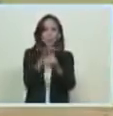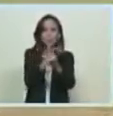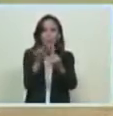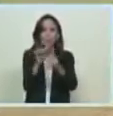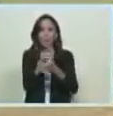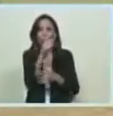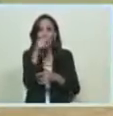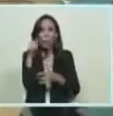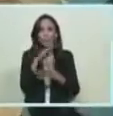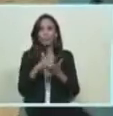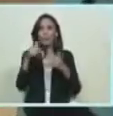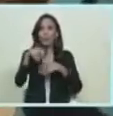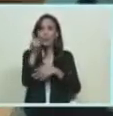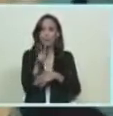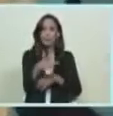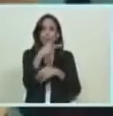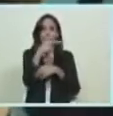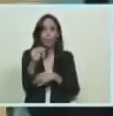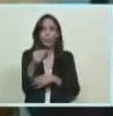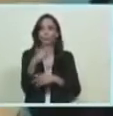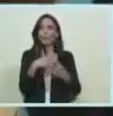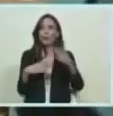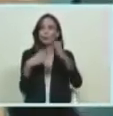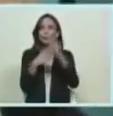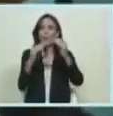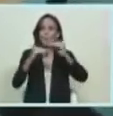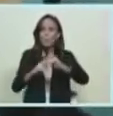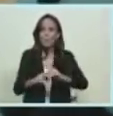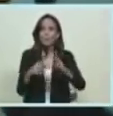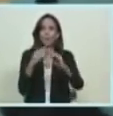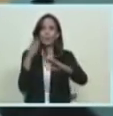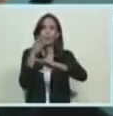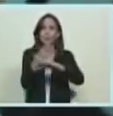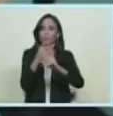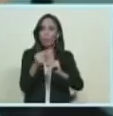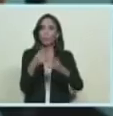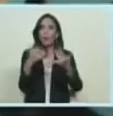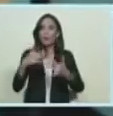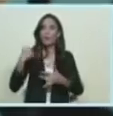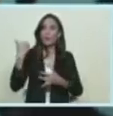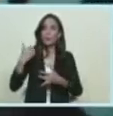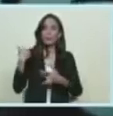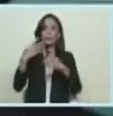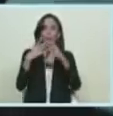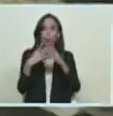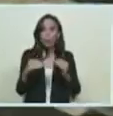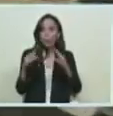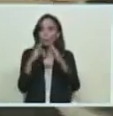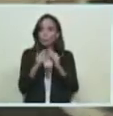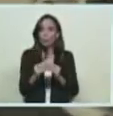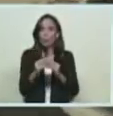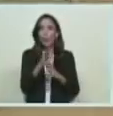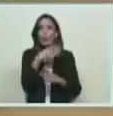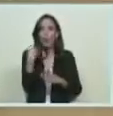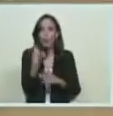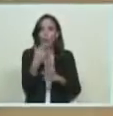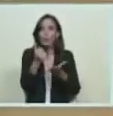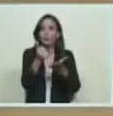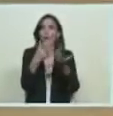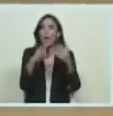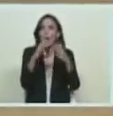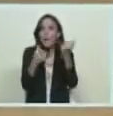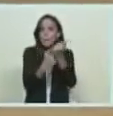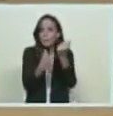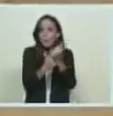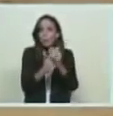desde acá, desde Venezuela, nosotros decimos que no lo vamos a permitir. Desde acá nosotros debemos aprovechar este bono demográfico, que no es más que cuando